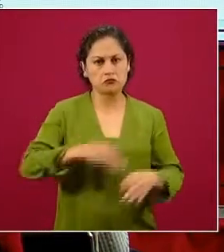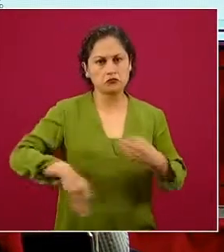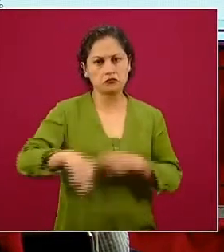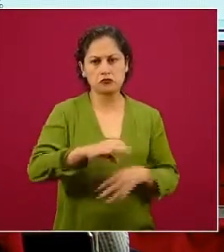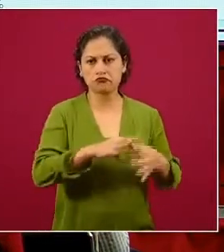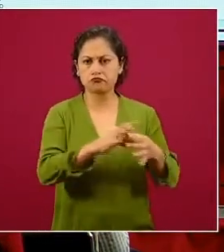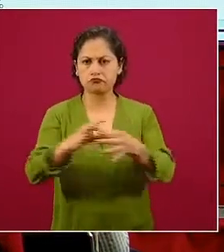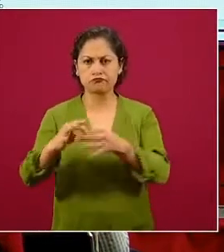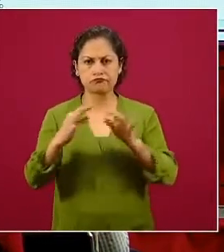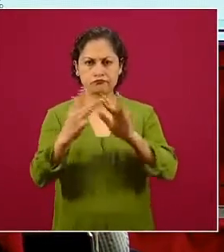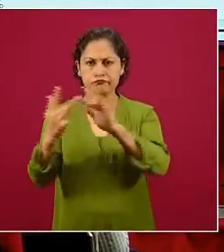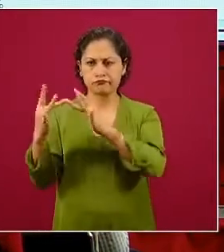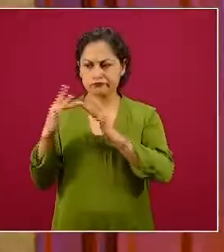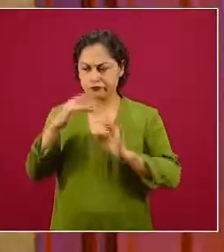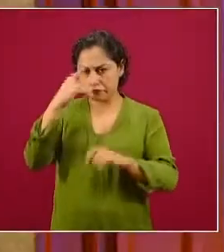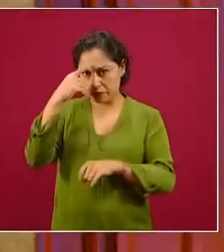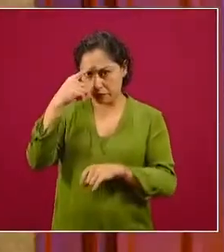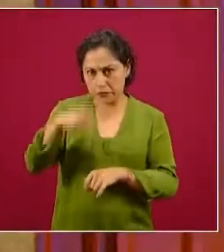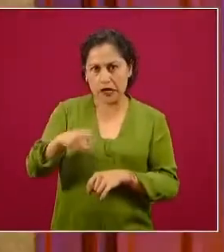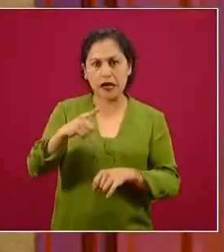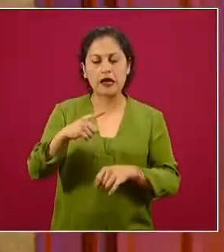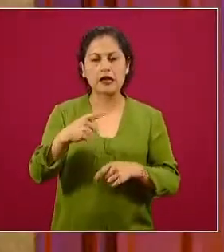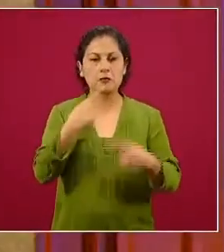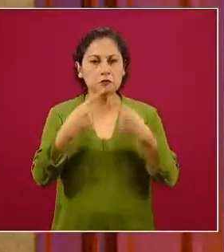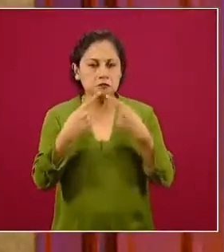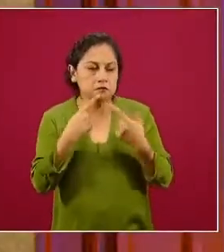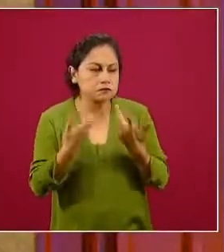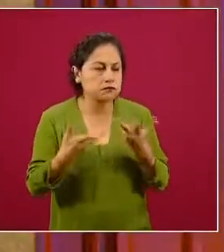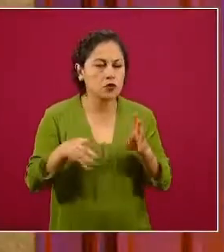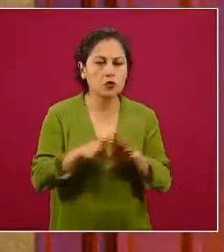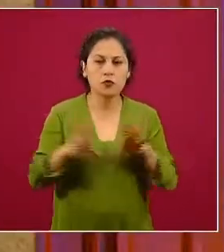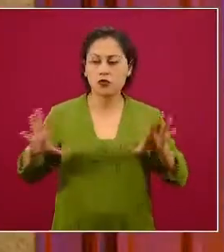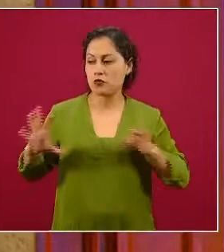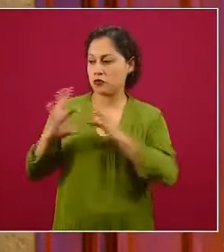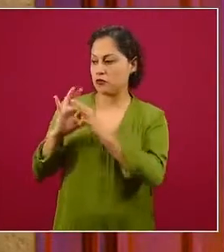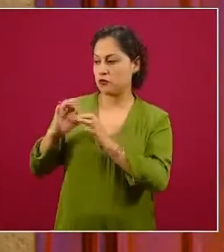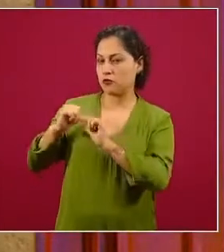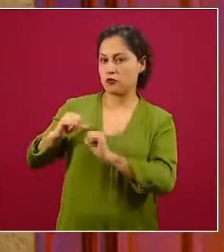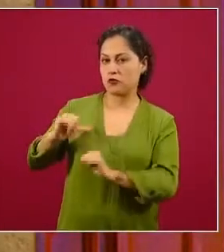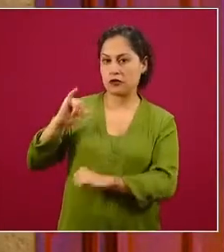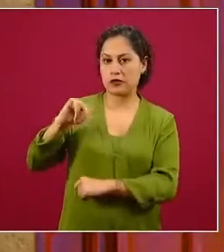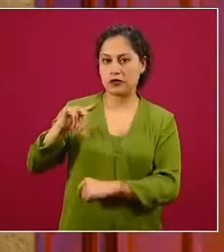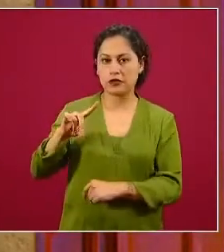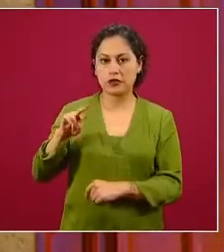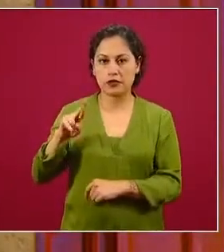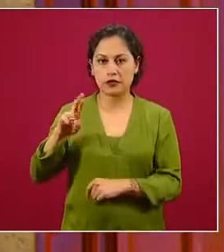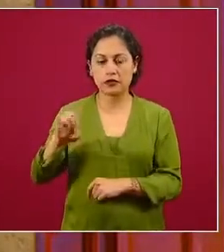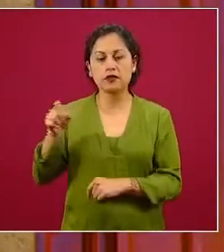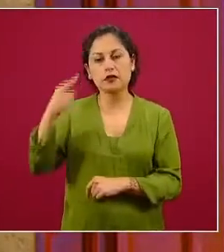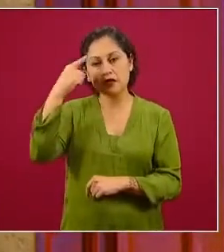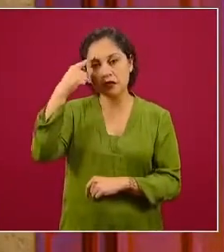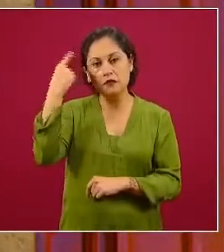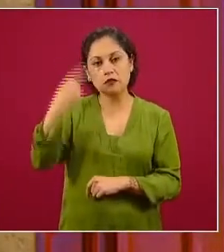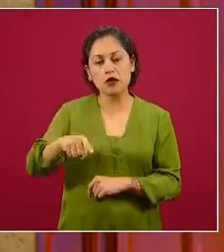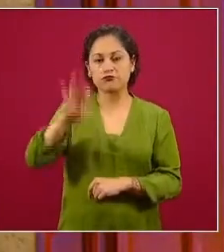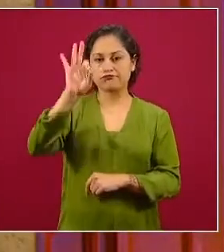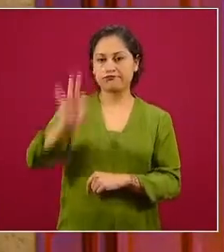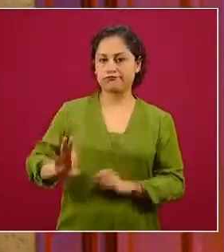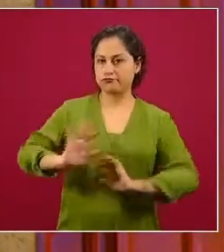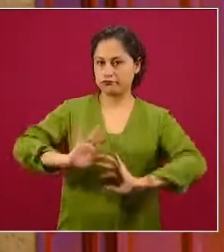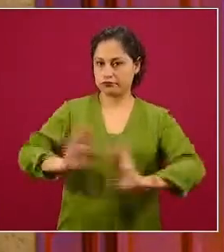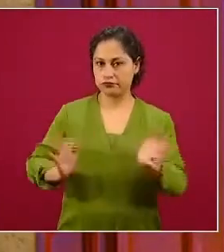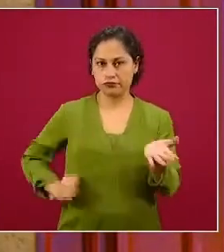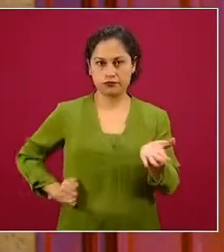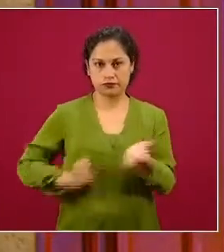y conocer sus existencias. Ellos tienen comunicación abierta con el INDRE para, llegando a un porcentaje es ya definido,